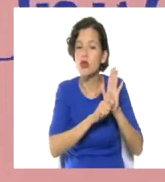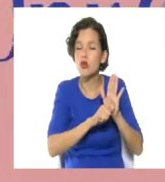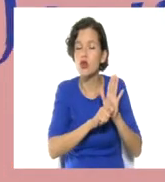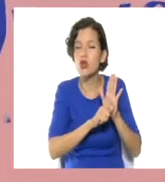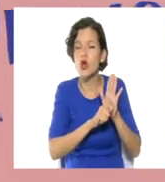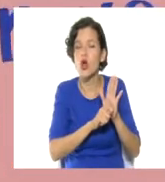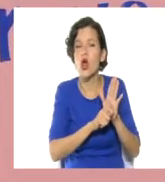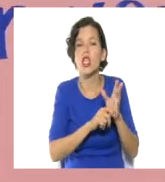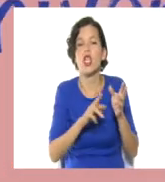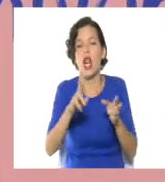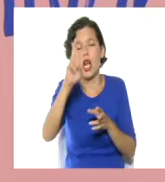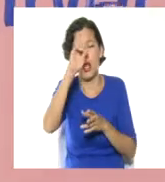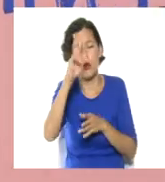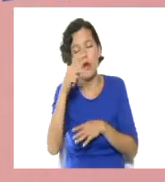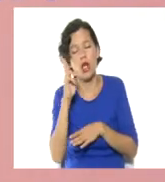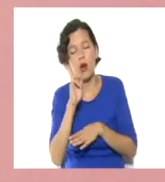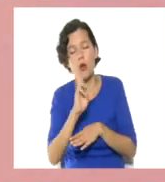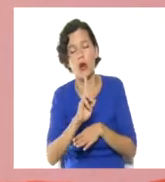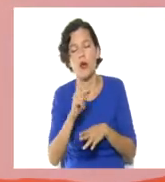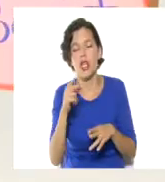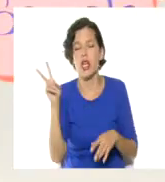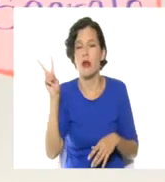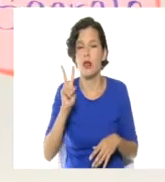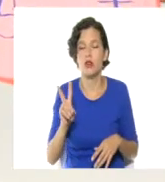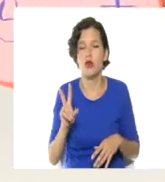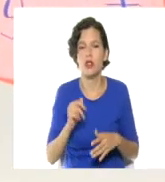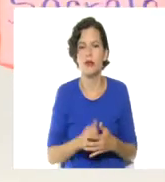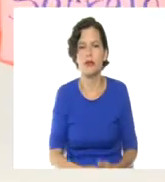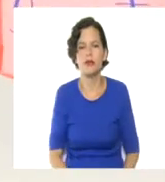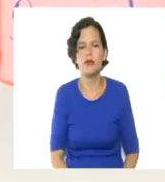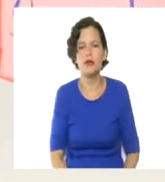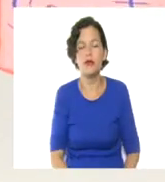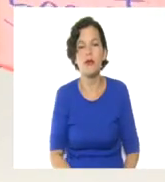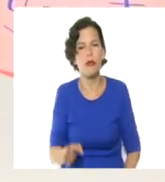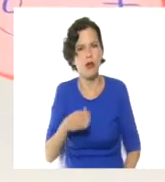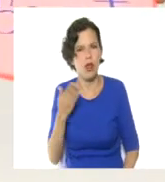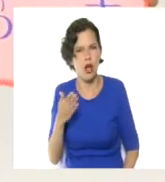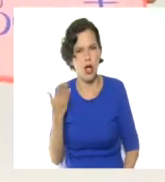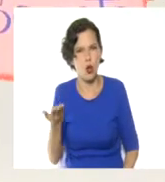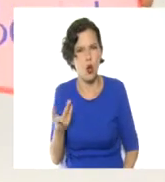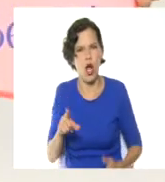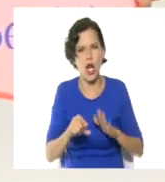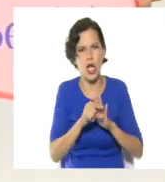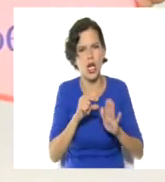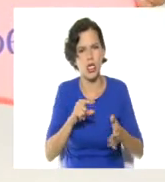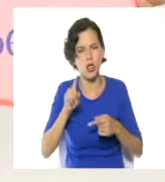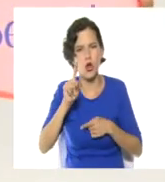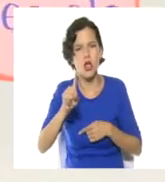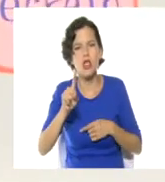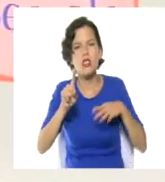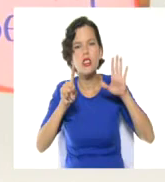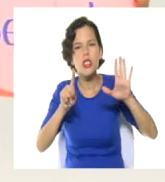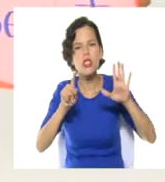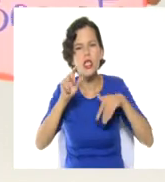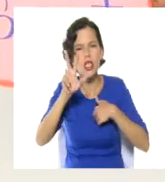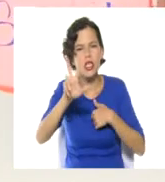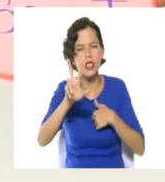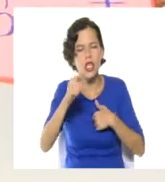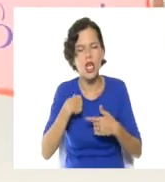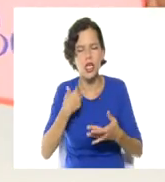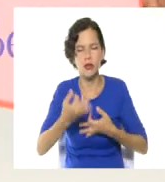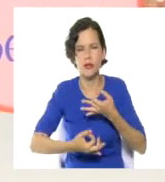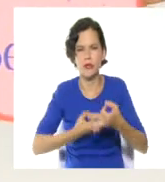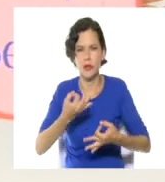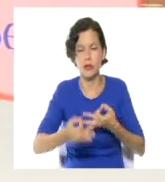de la República Bolivariana de Venezuela, en la cual, en el artículo 63, se nos